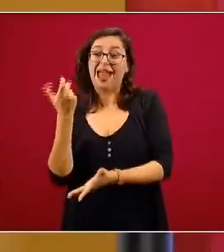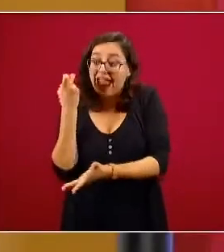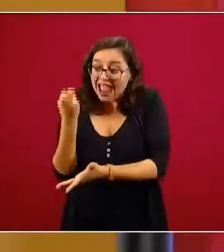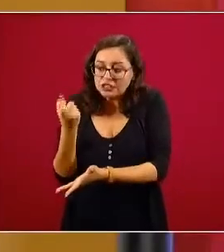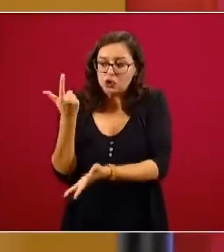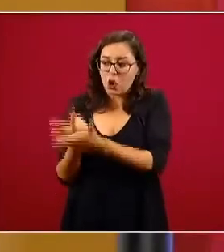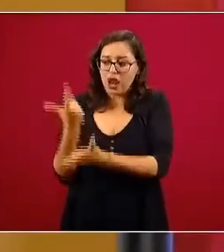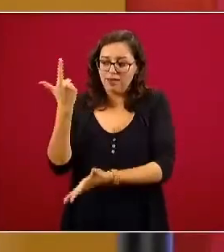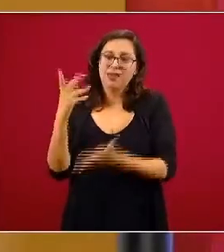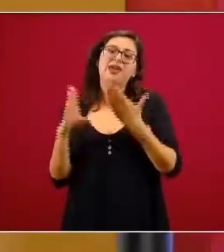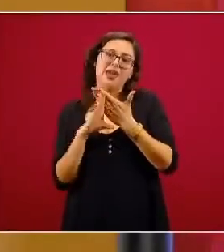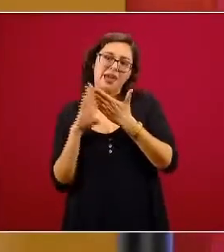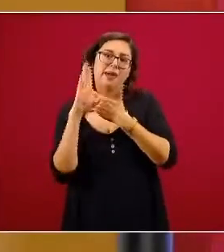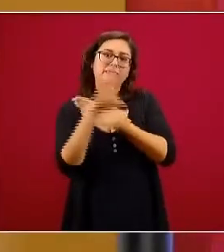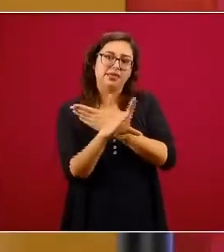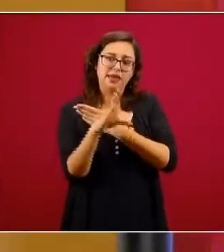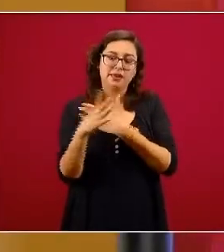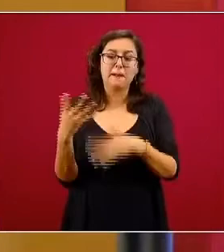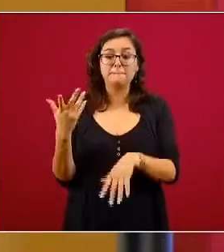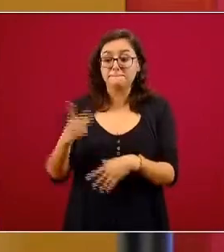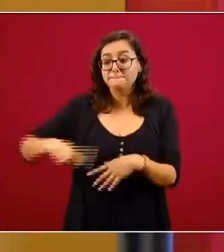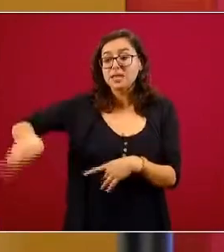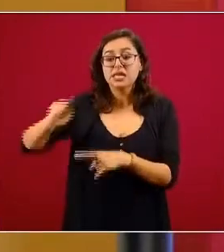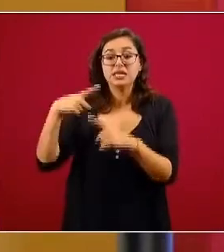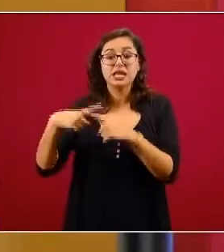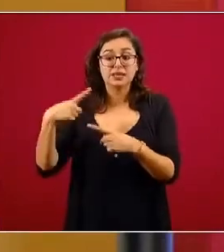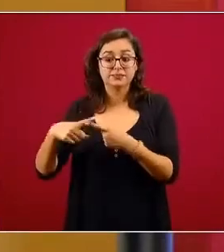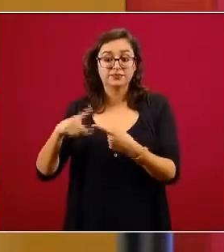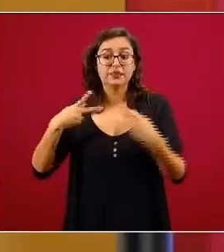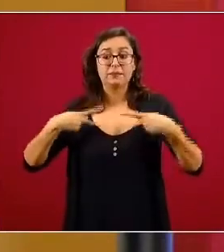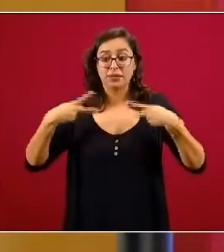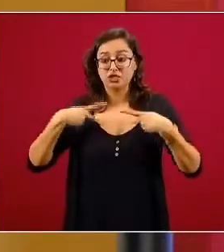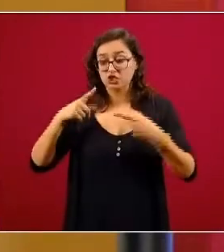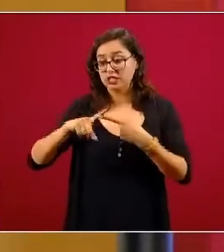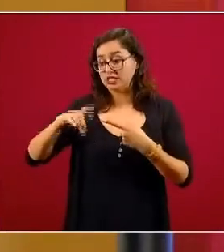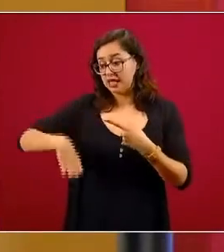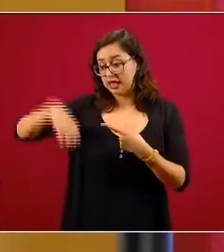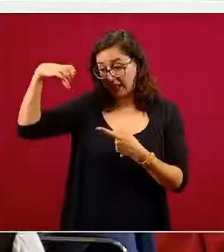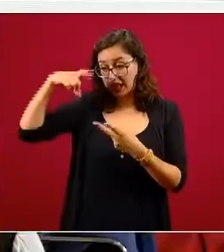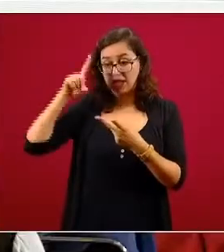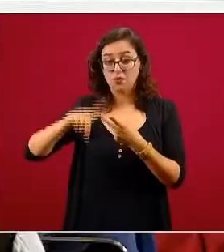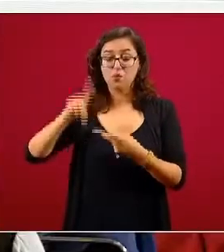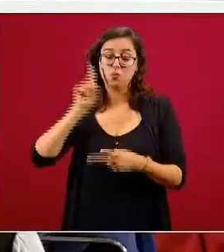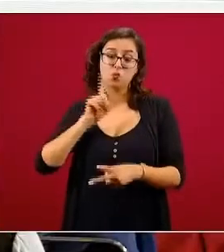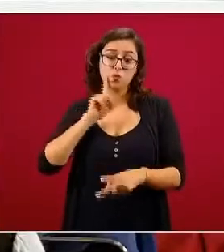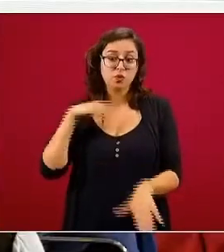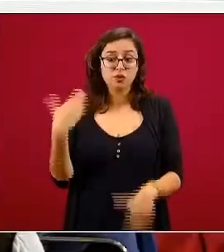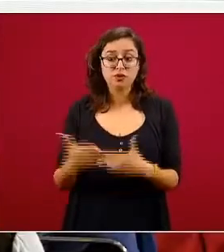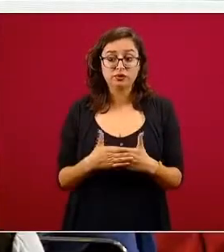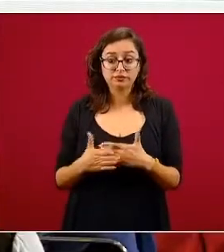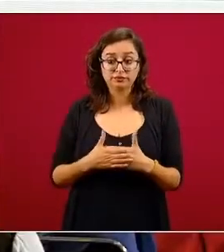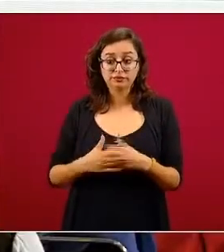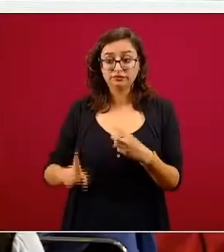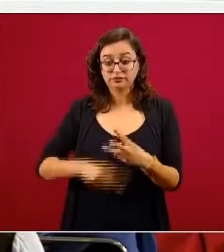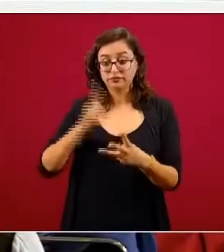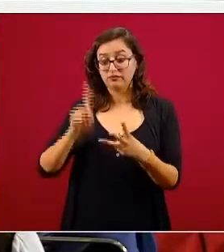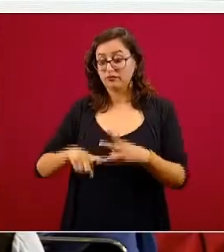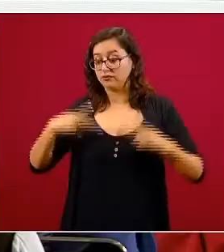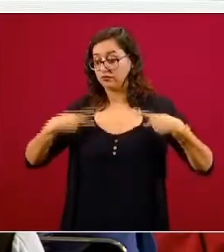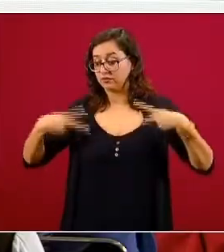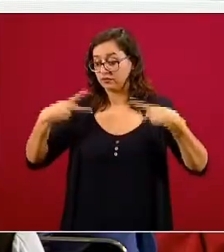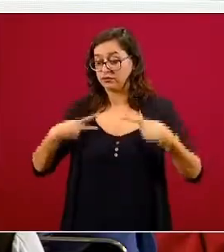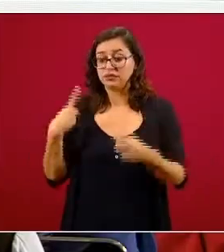grave. ¿Quiénes son? Adultos mayores de 60 años, mujeres embarazadas, personas